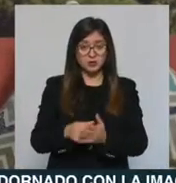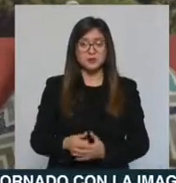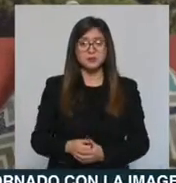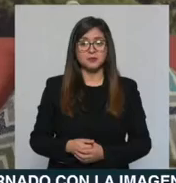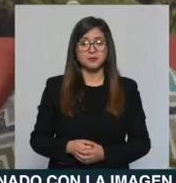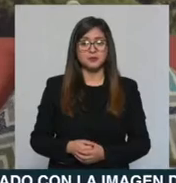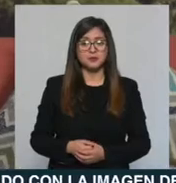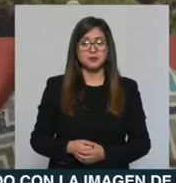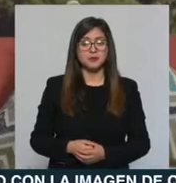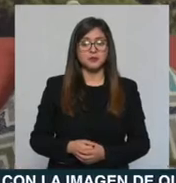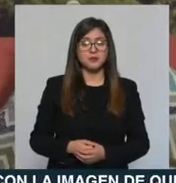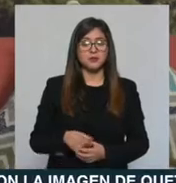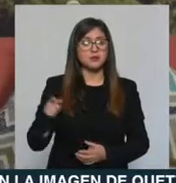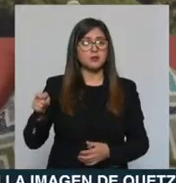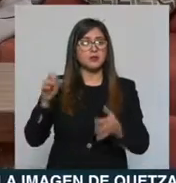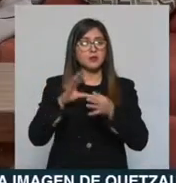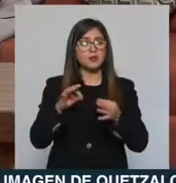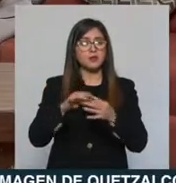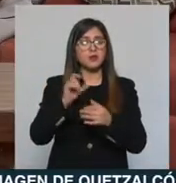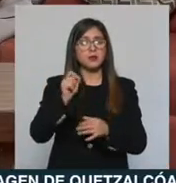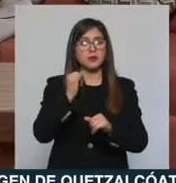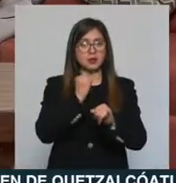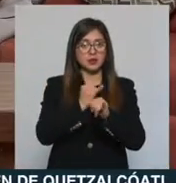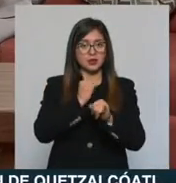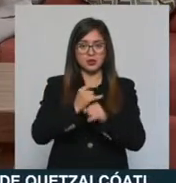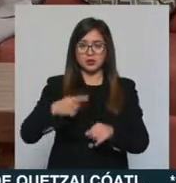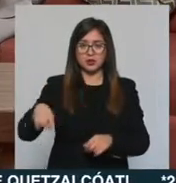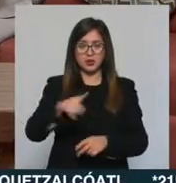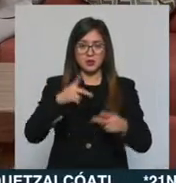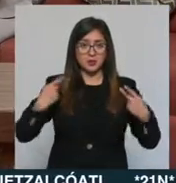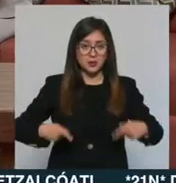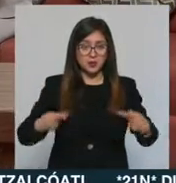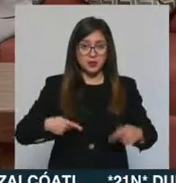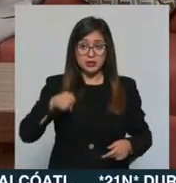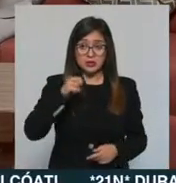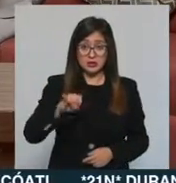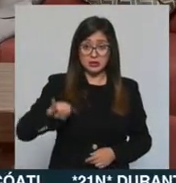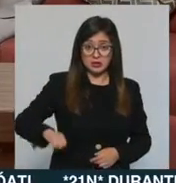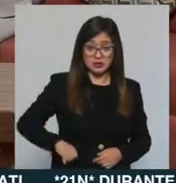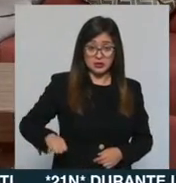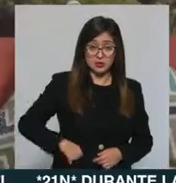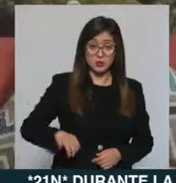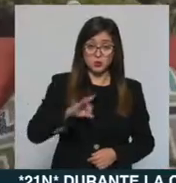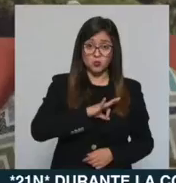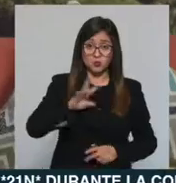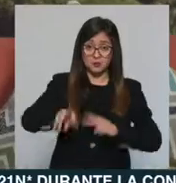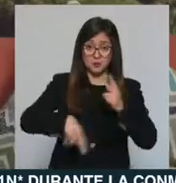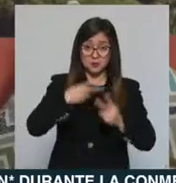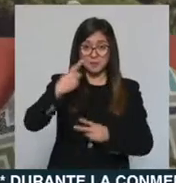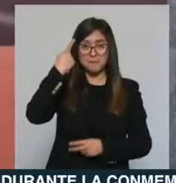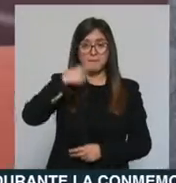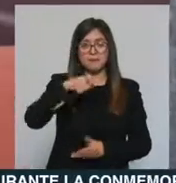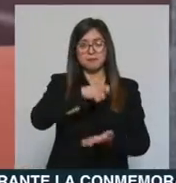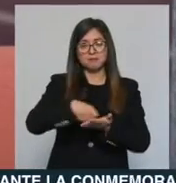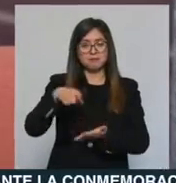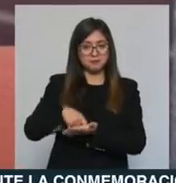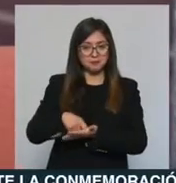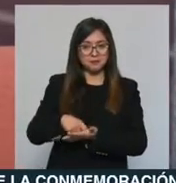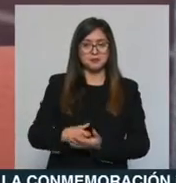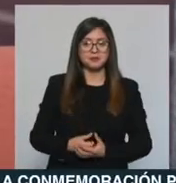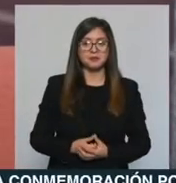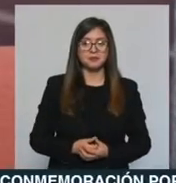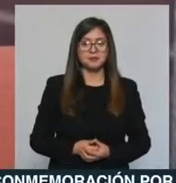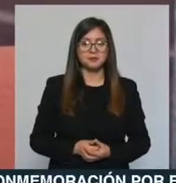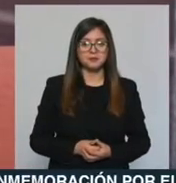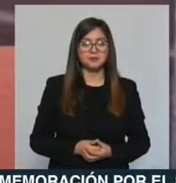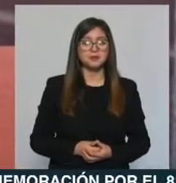Los detalles y todo están en la página de internet para que las Así es. personas que estén interesadas pues vayan y los busquen, por supuesto. Exacto, estamos en